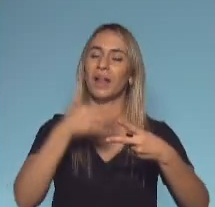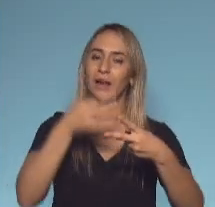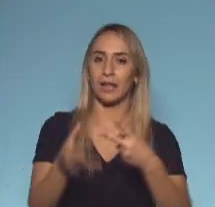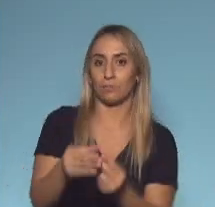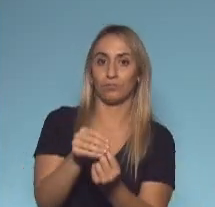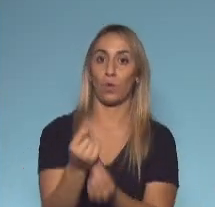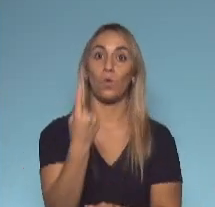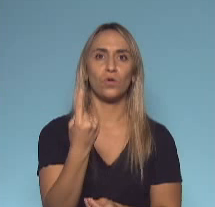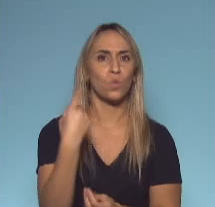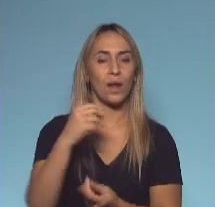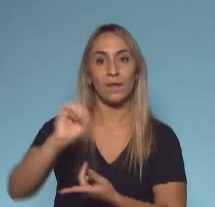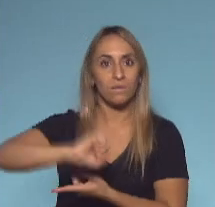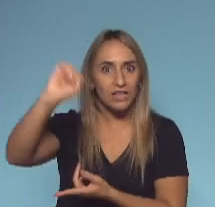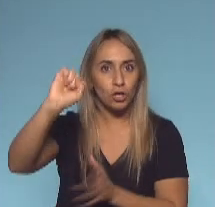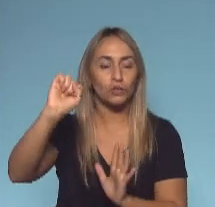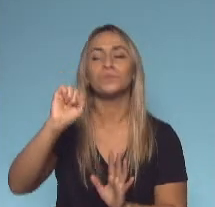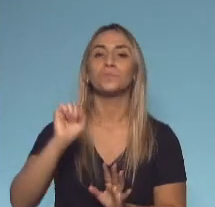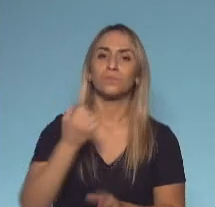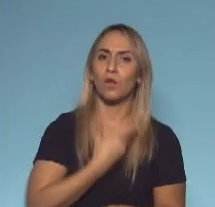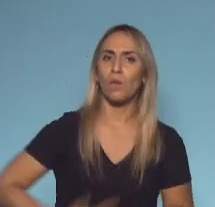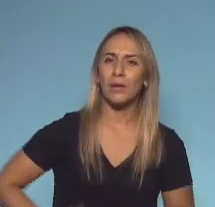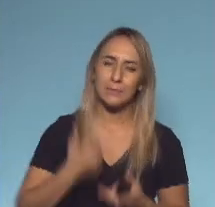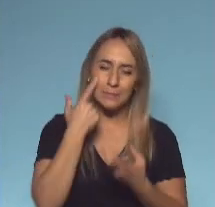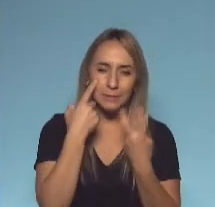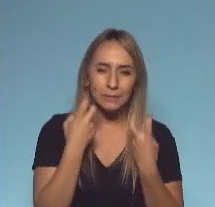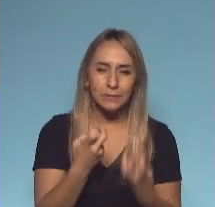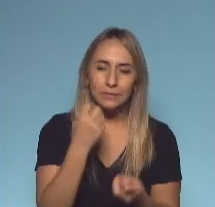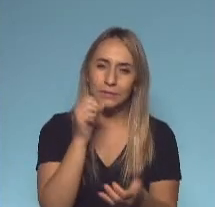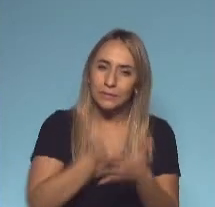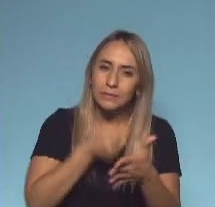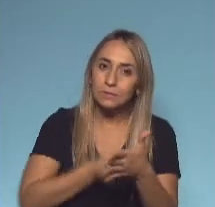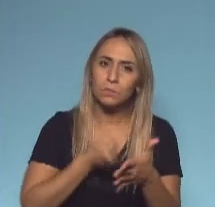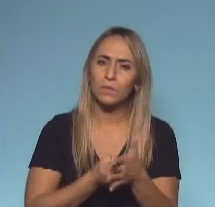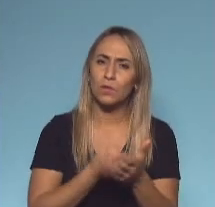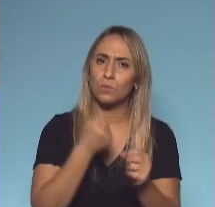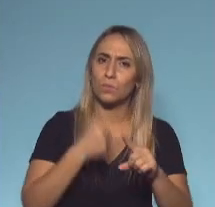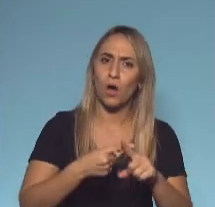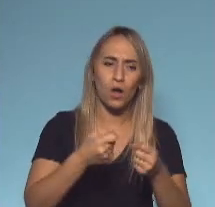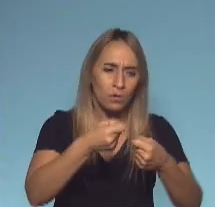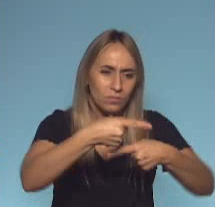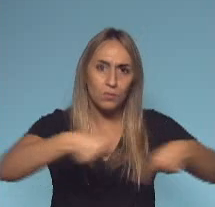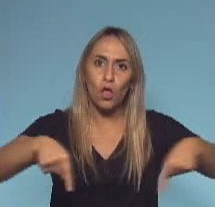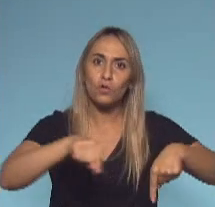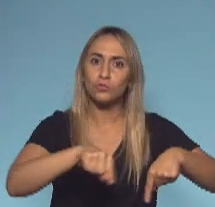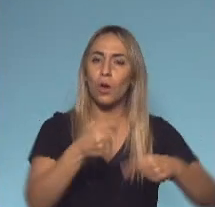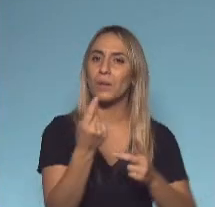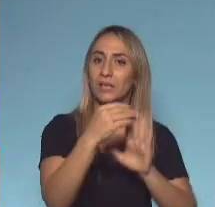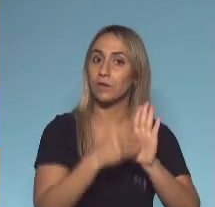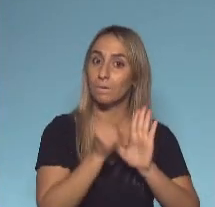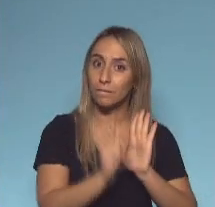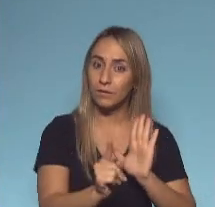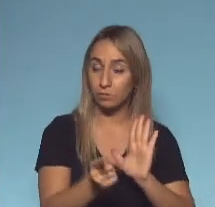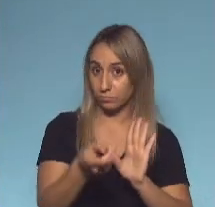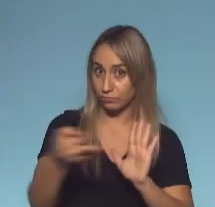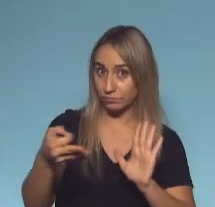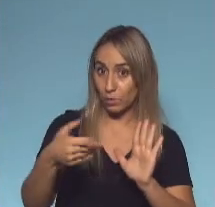tema inflacionario. Y el gobierno está trabajando en los alimentos y se viene una nueva canasta con precios congelados. Hola, Feli, ¿cómo estás?